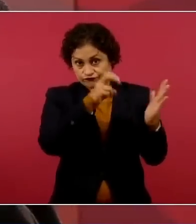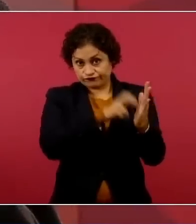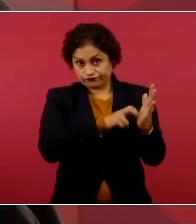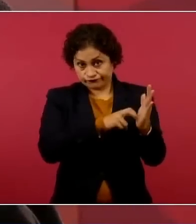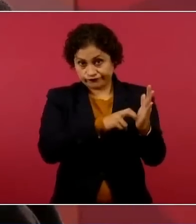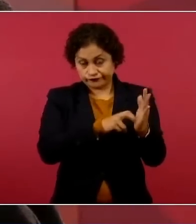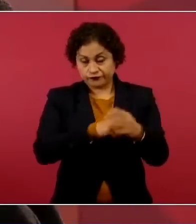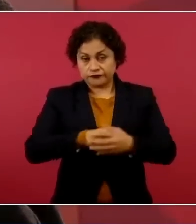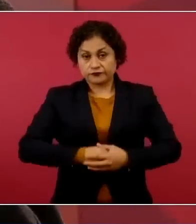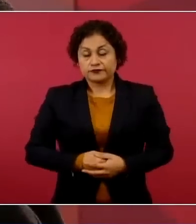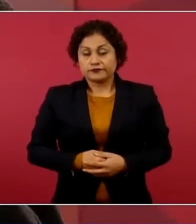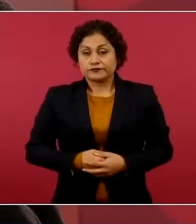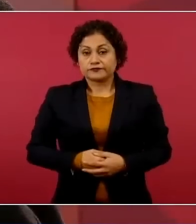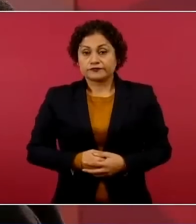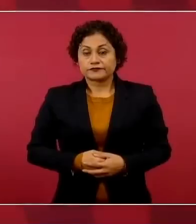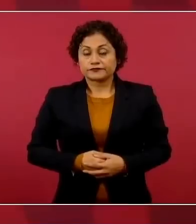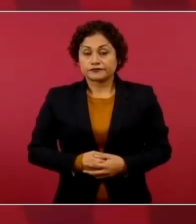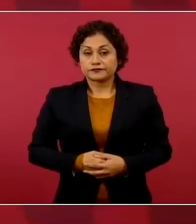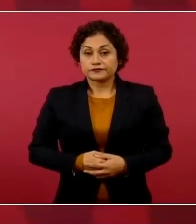constitucional.